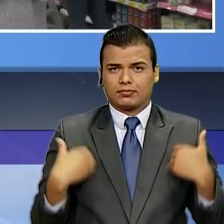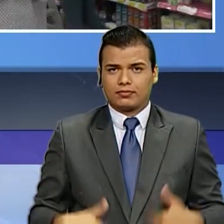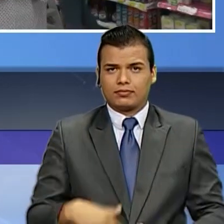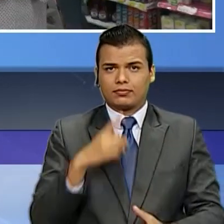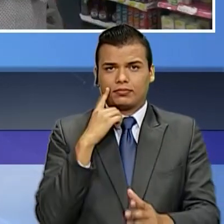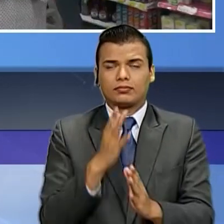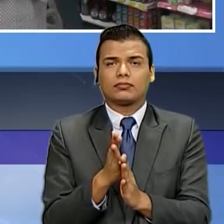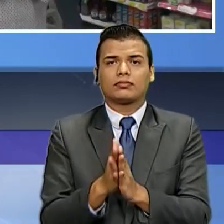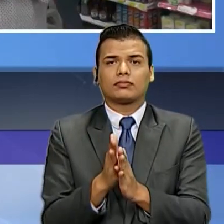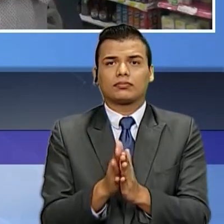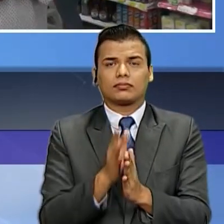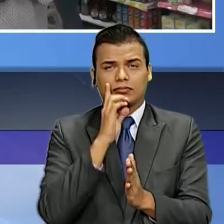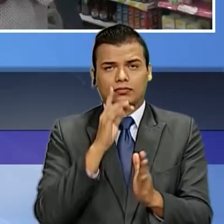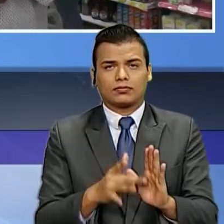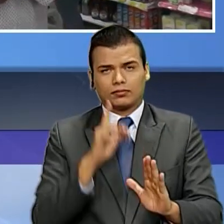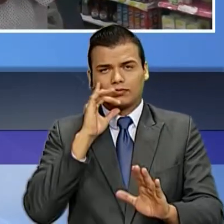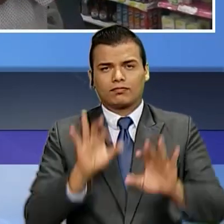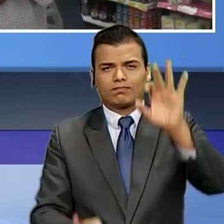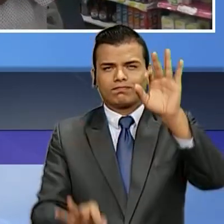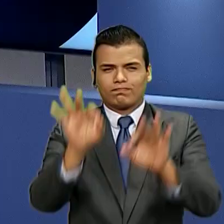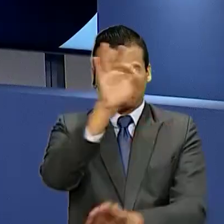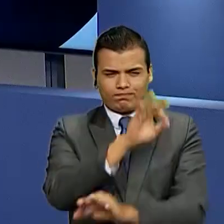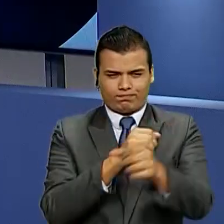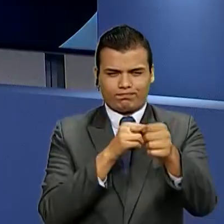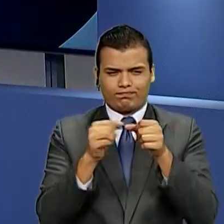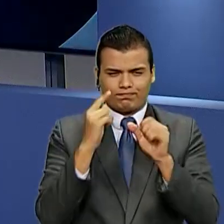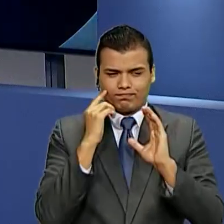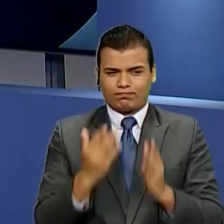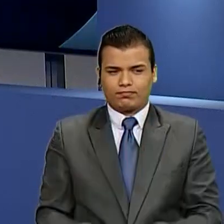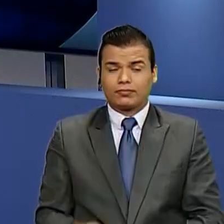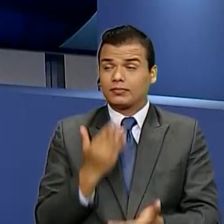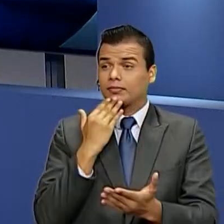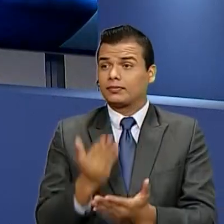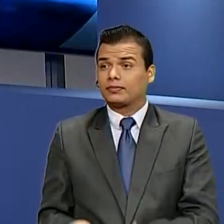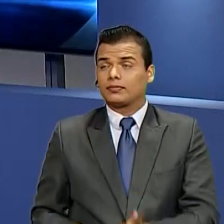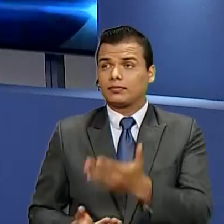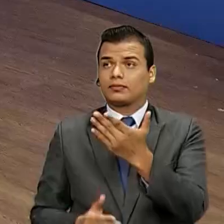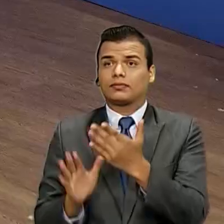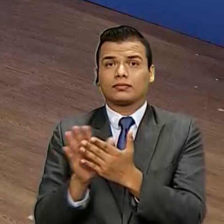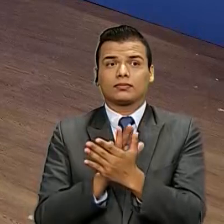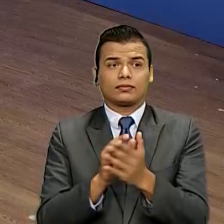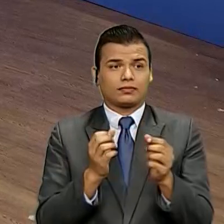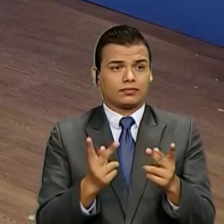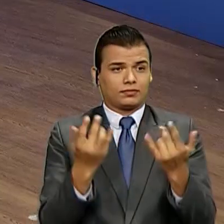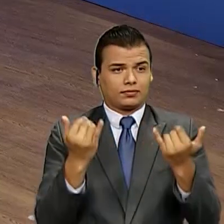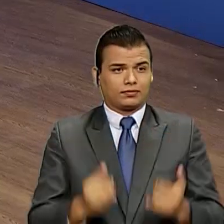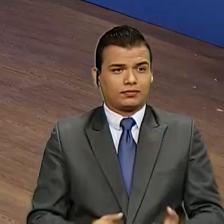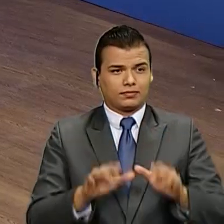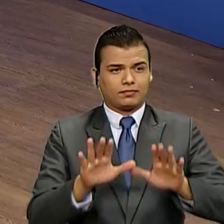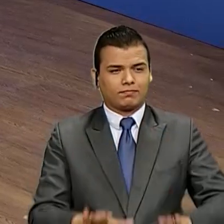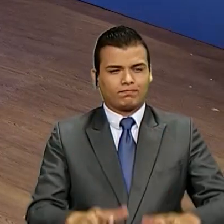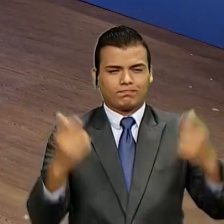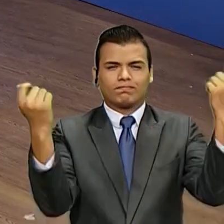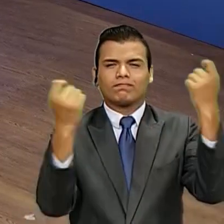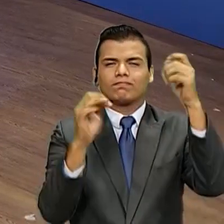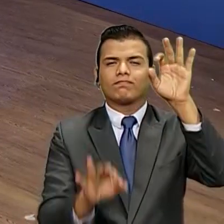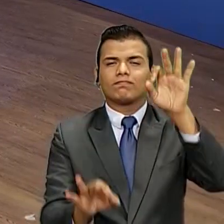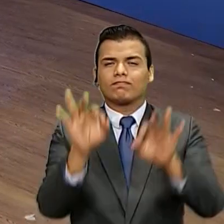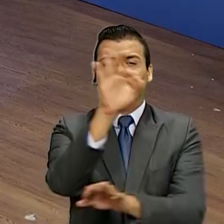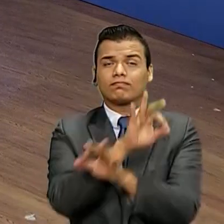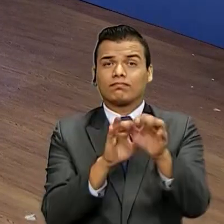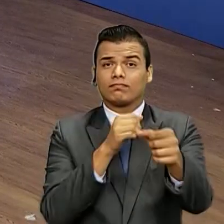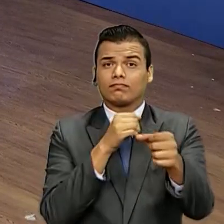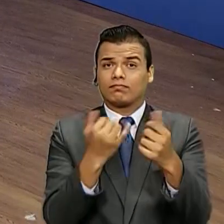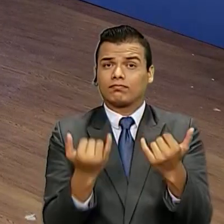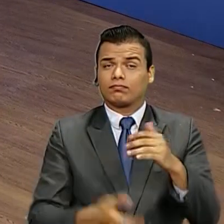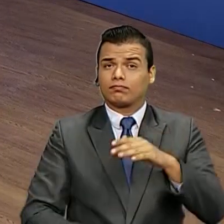cámara de Oscar Mario Echeverry para Telepacífico Noticias. Cristian, muchas gracias. Momento de hacer una pausa en Telepacífico Noticias